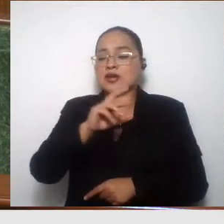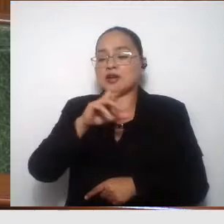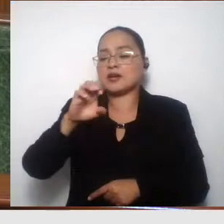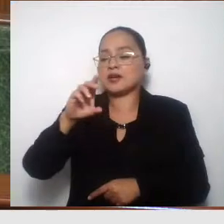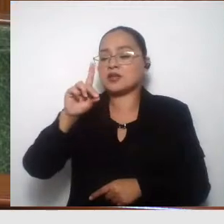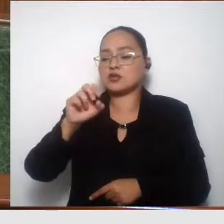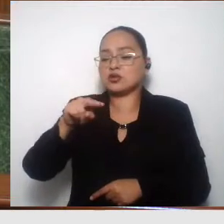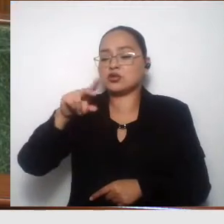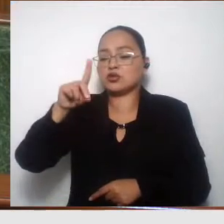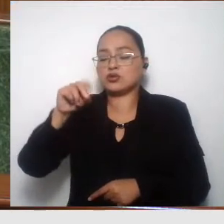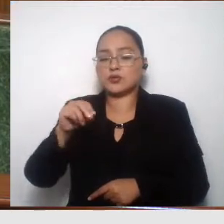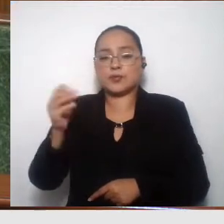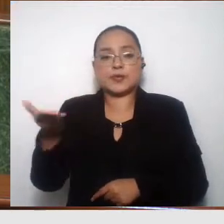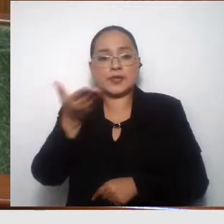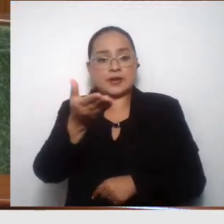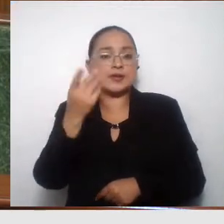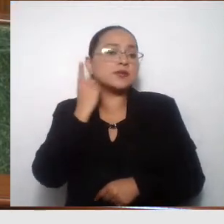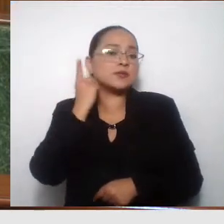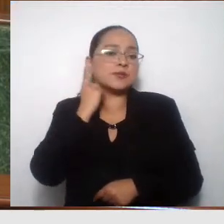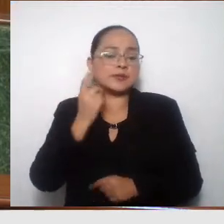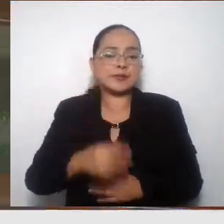de la palabra.